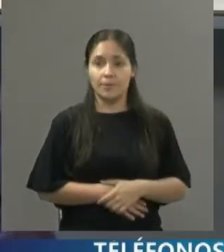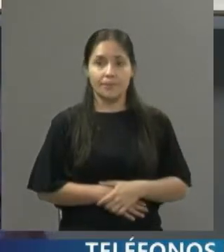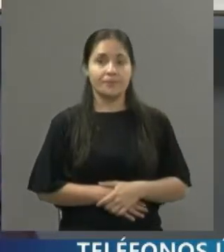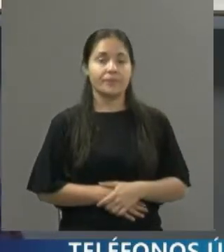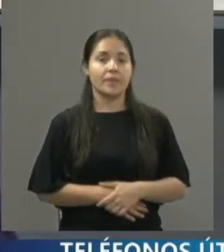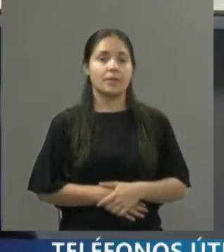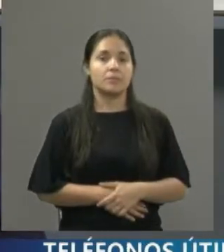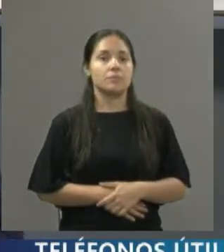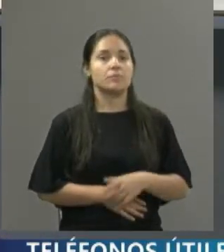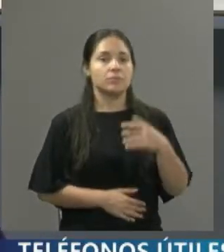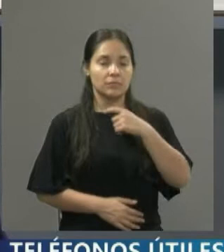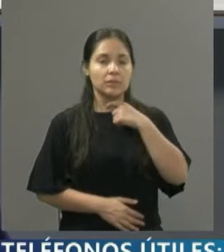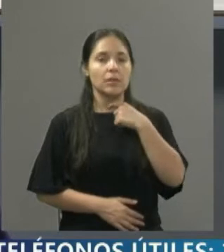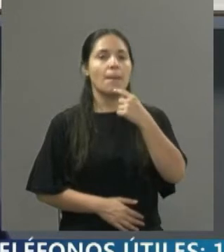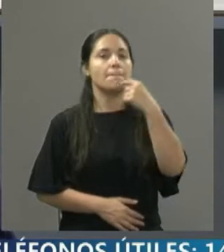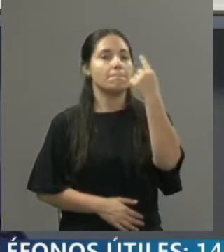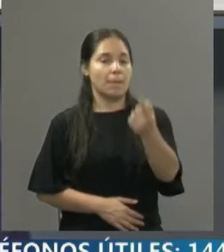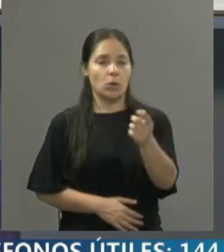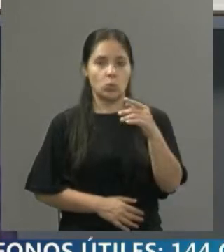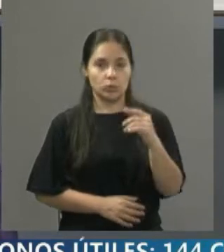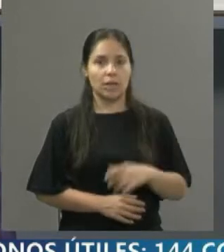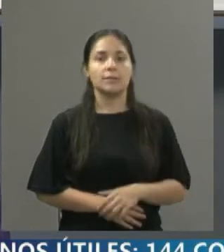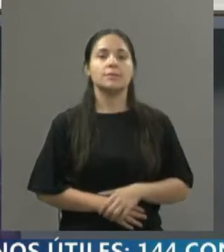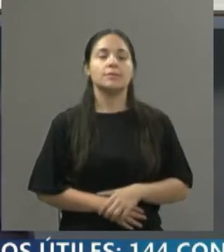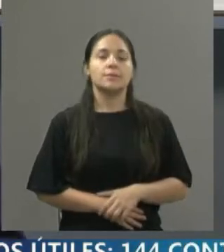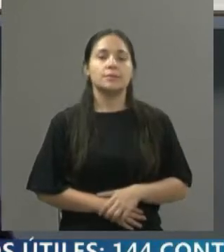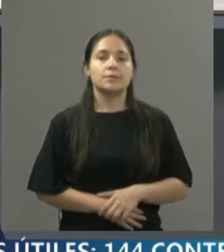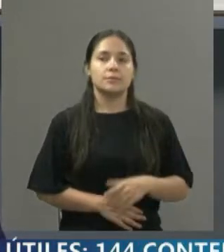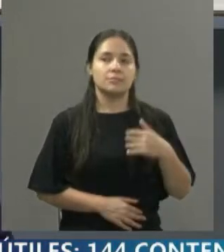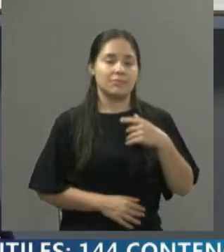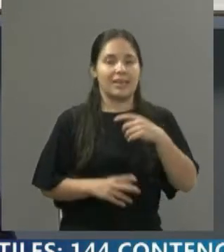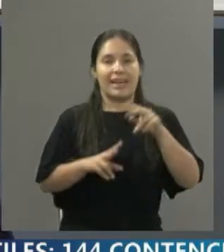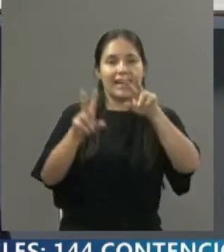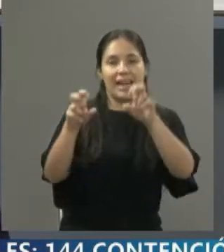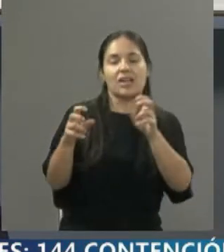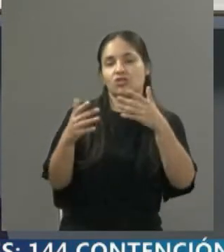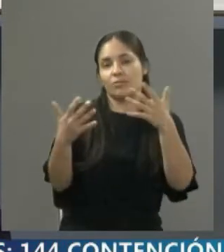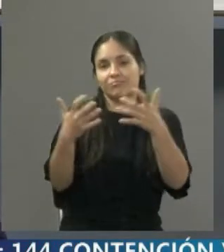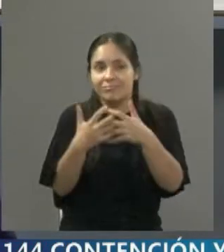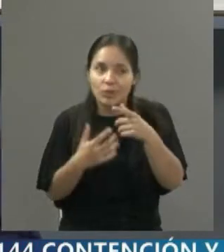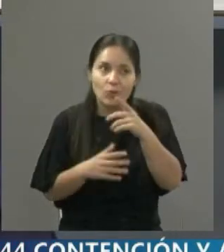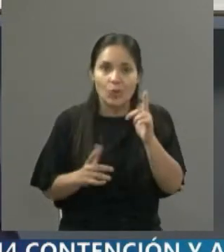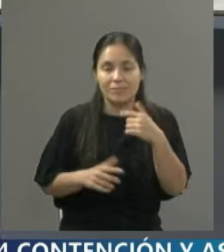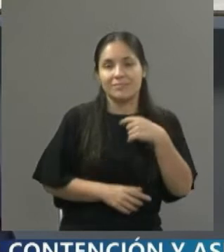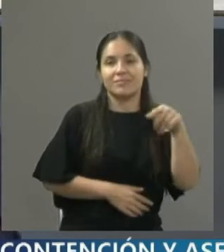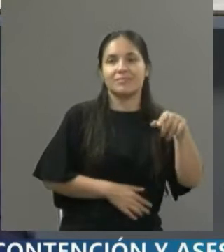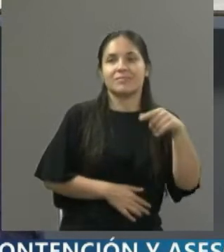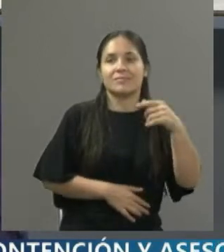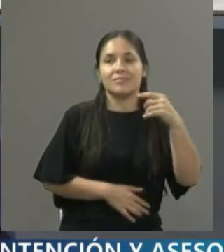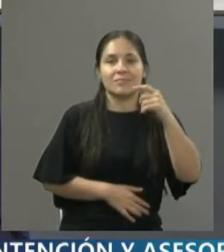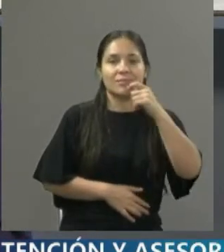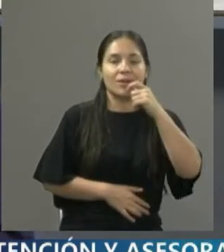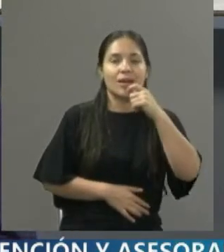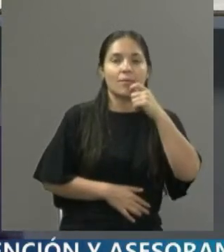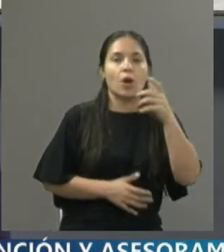A mí me gustaría hacerte otra consulta, Bianca, que por ahí quizás no tenga demasiado que ver con lo que veníamos charlando, pero ¿alguna vez discutieron dentro de